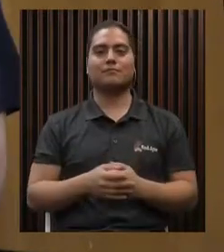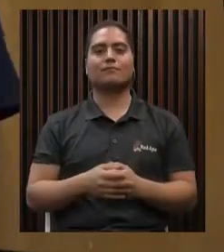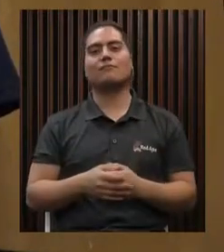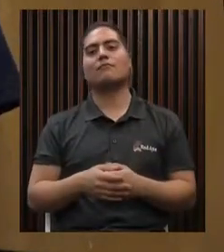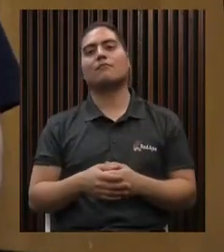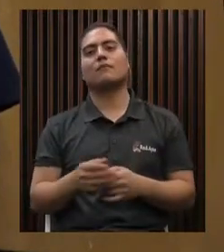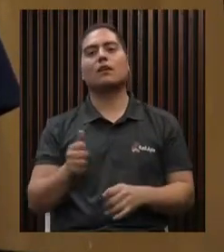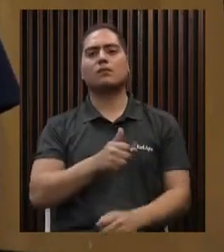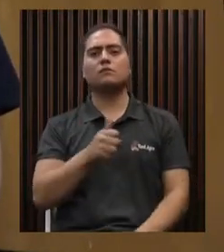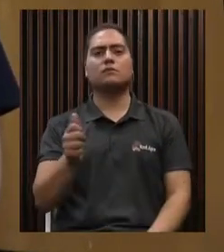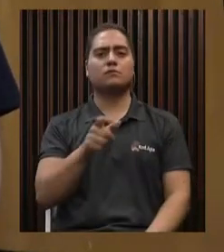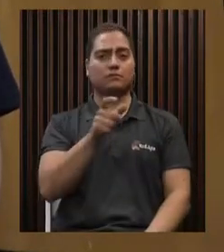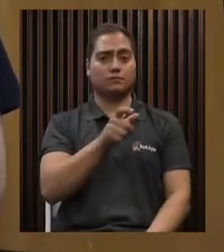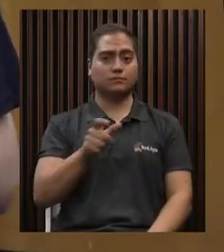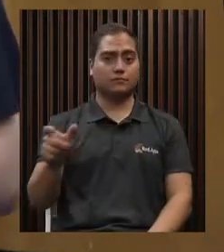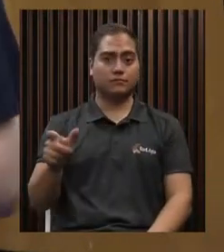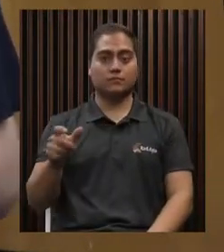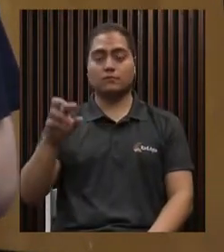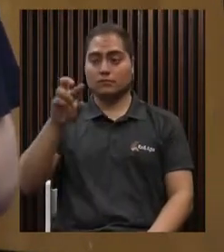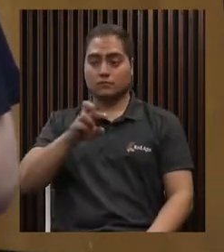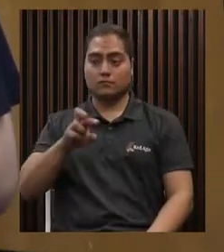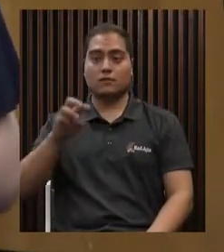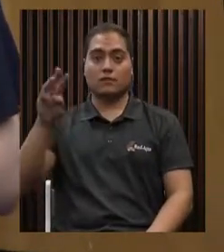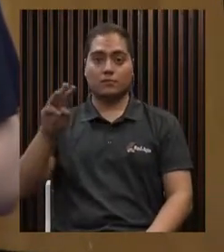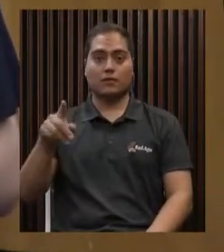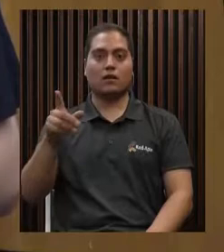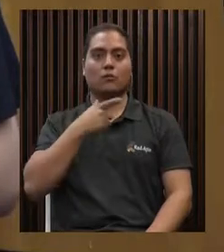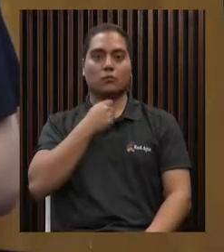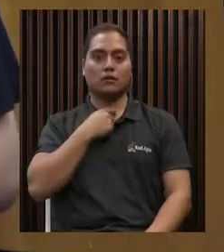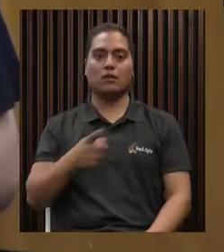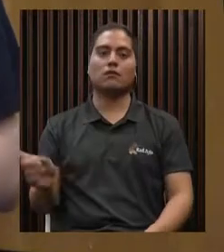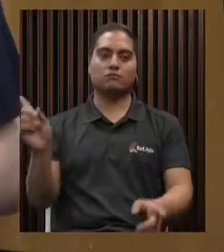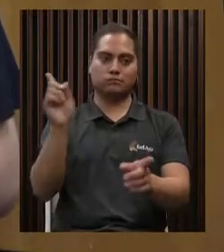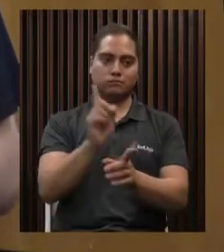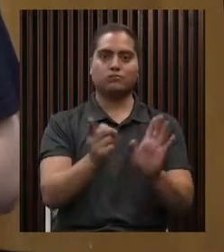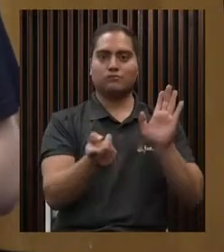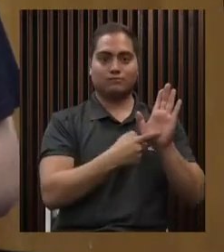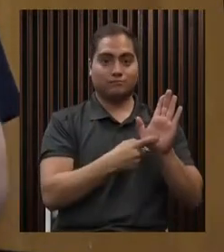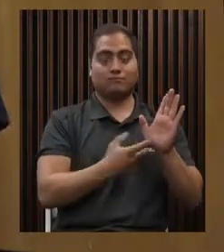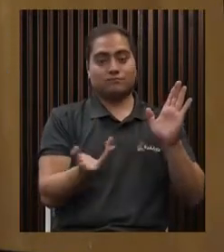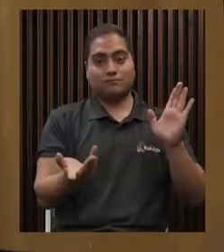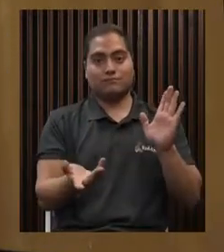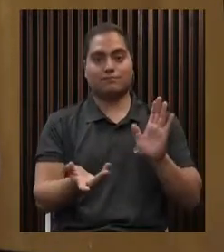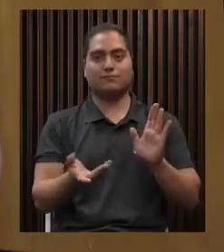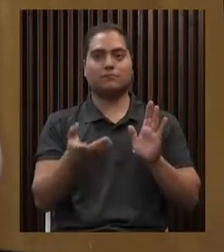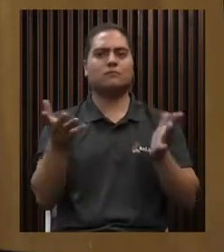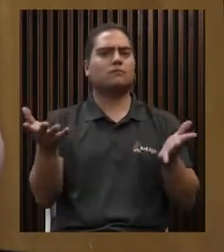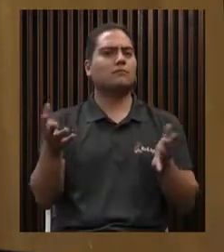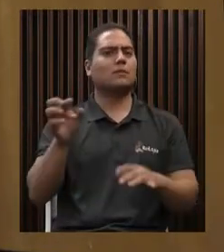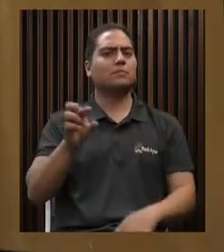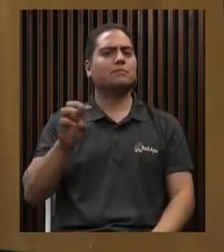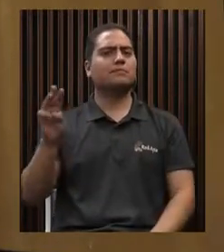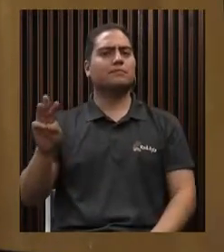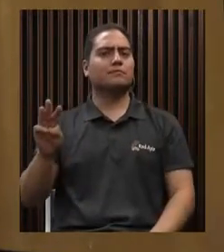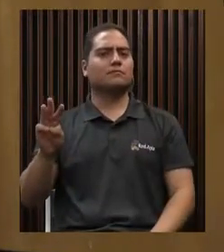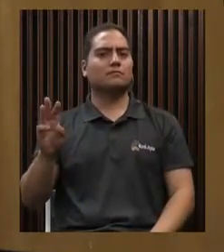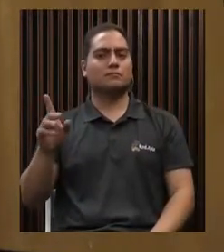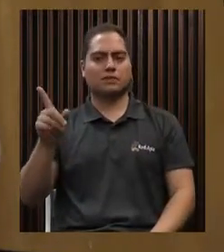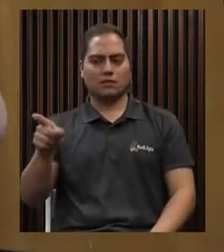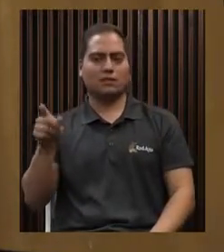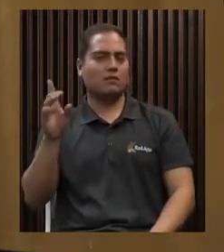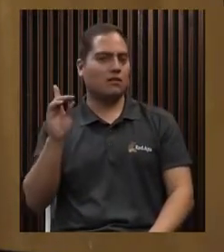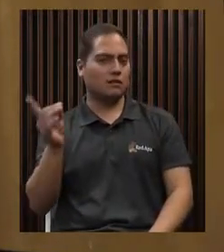todos los padres a lo mejor quieren asistir. ¿Y qué pasa con los padres que quieren, que tienen discapacidad y que quieren llevar a sus niños? ¿Cómo lo hacen?